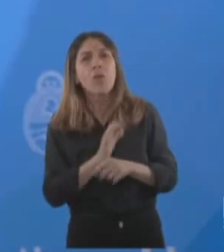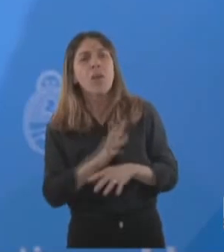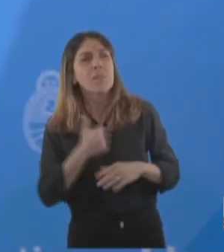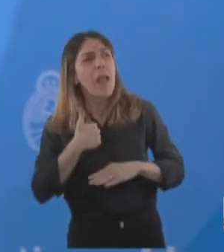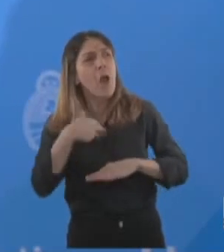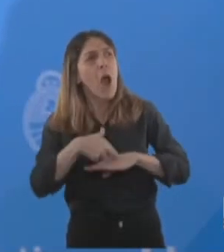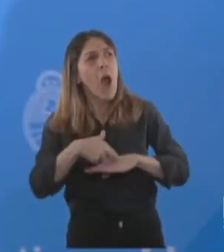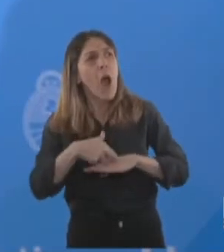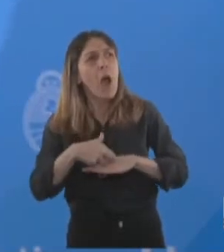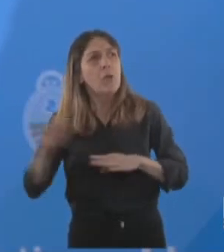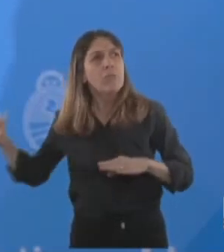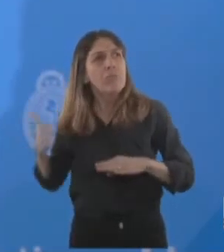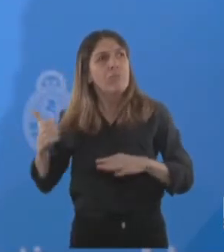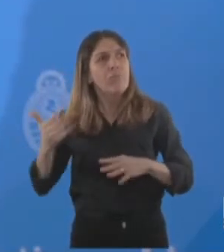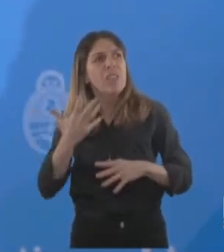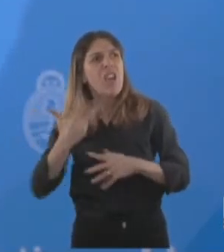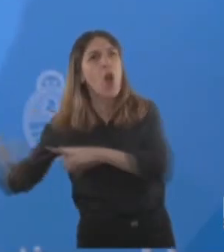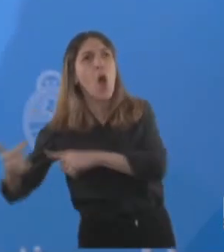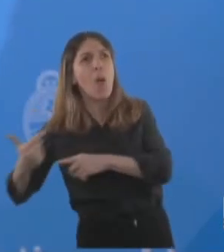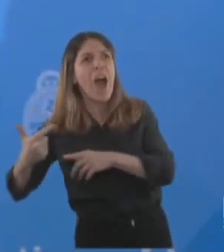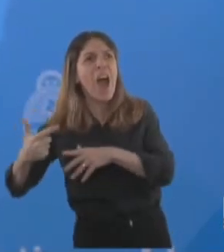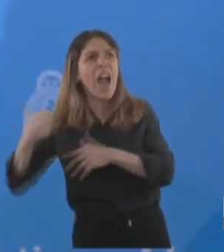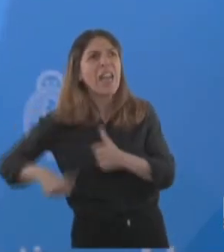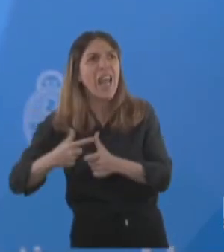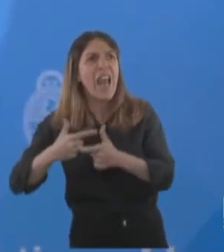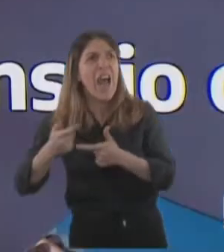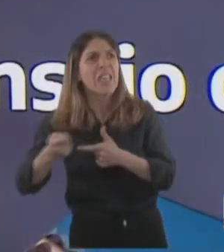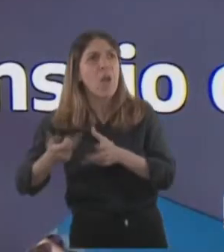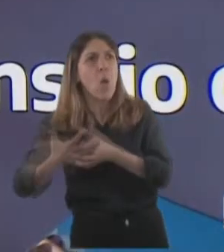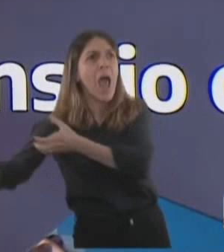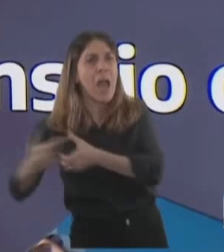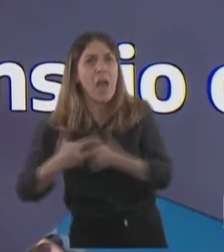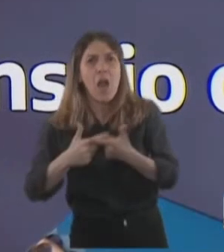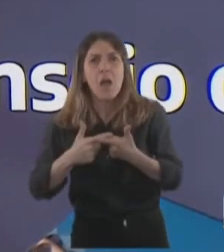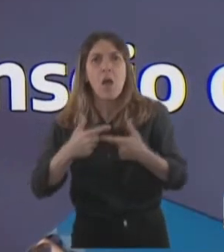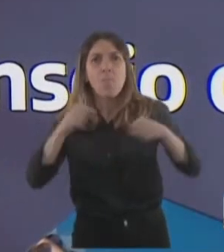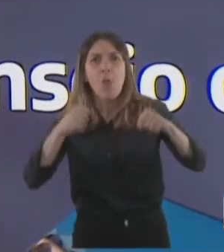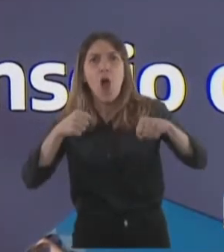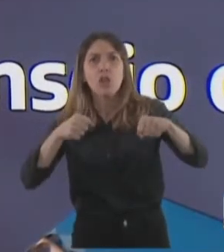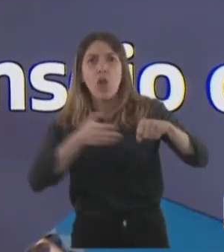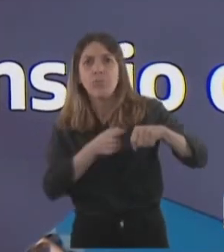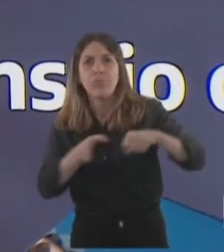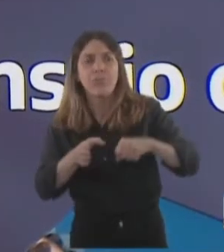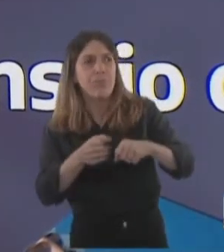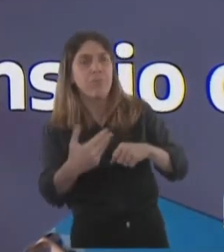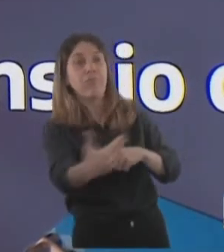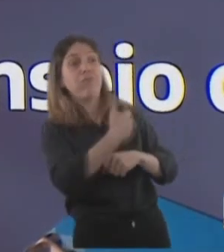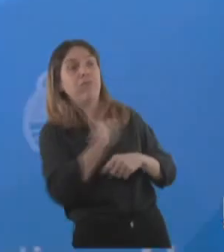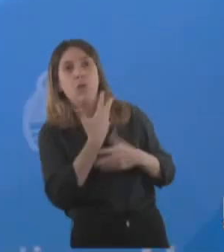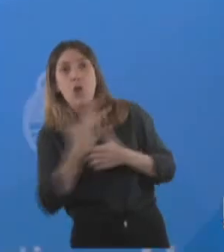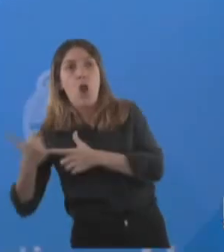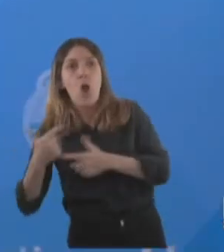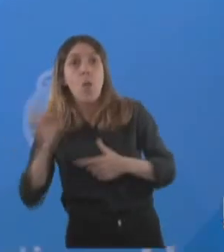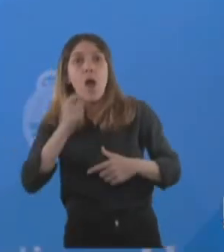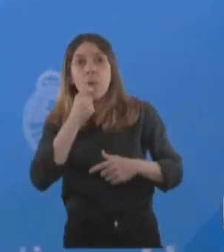su cartera, le arrebate su celular, se robe la zapatilla, le robe una moto, que alguien pierda la vida porque tratando de entrar a su casa, alguien